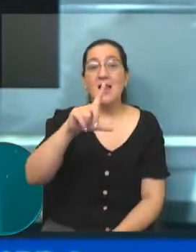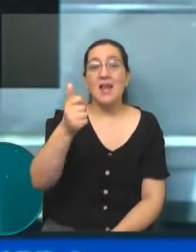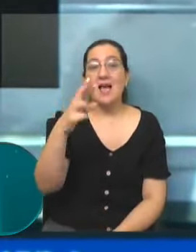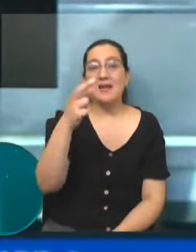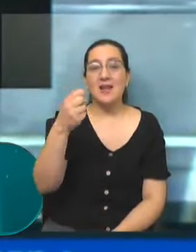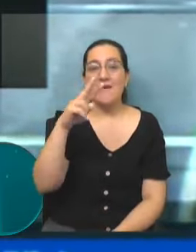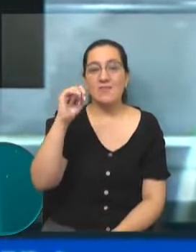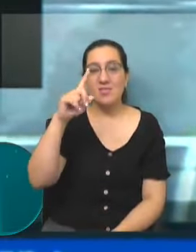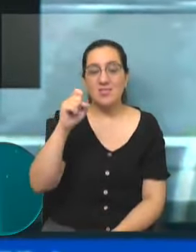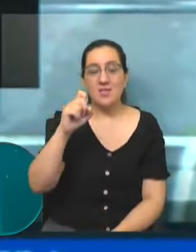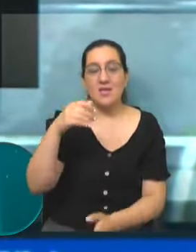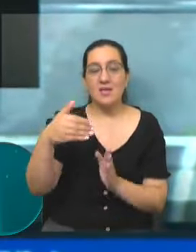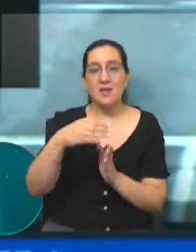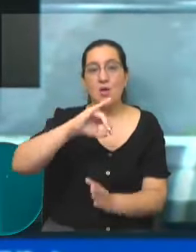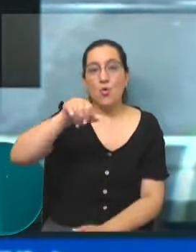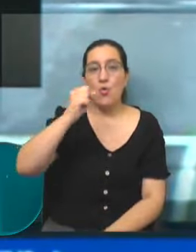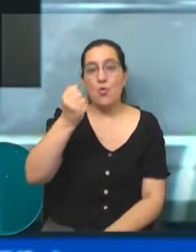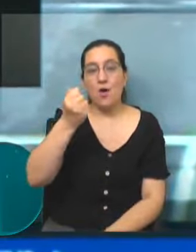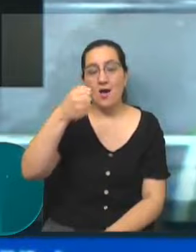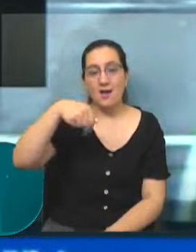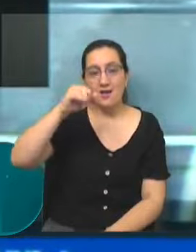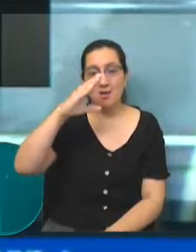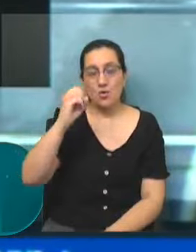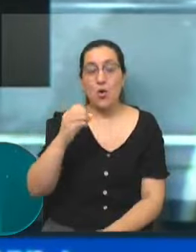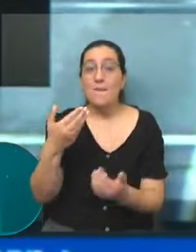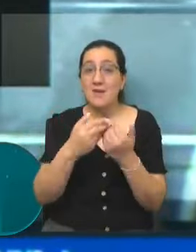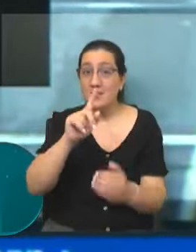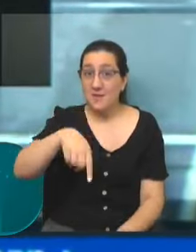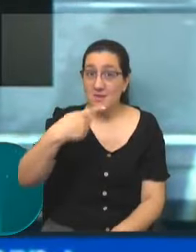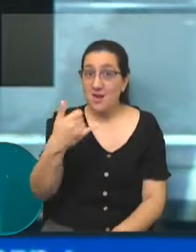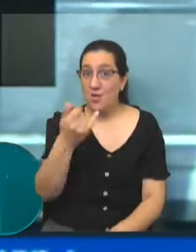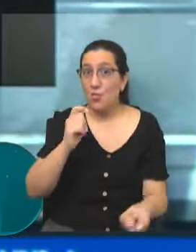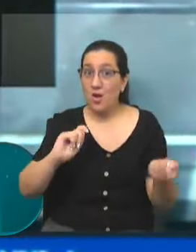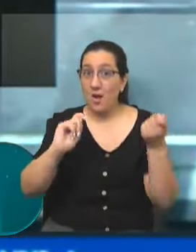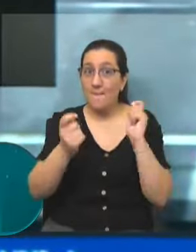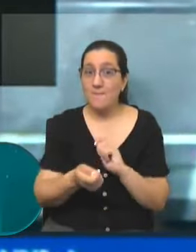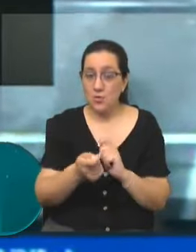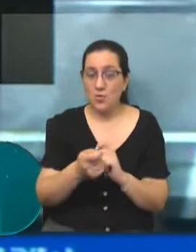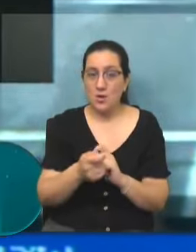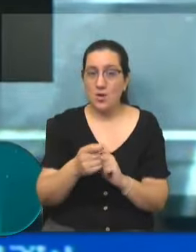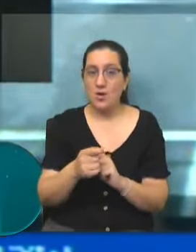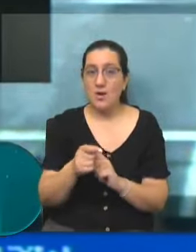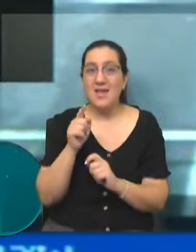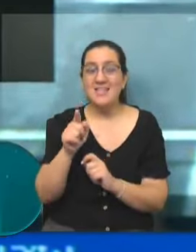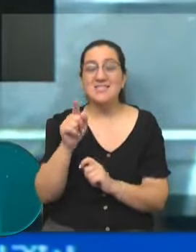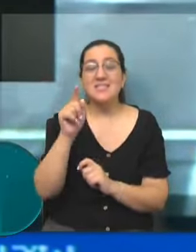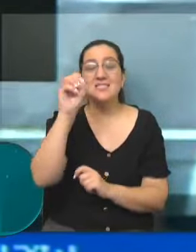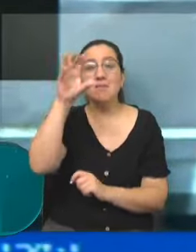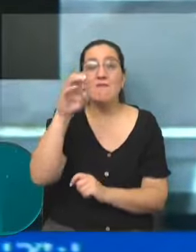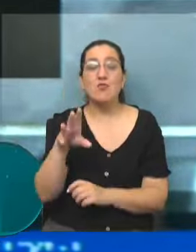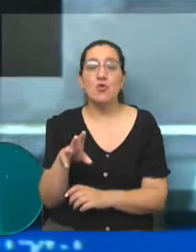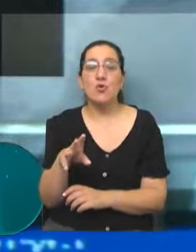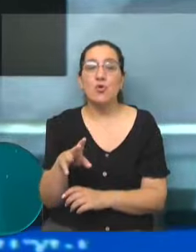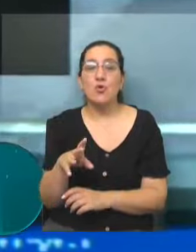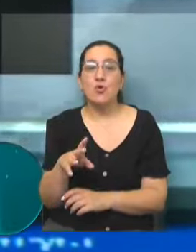Juanico, allí donde está el Hospital Pasteur, a partir de mañana va a haber un cambio allí en la programación de ese semáforo. Es